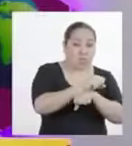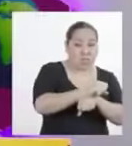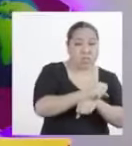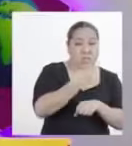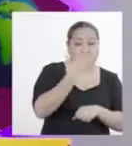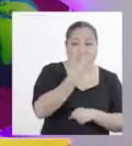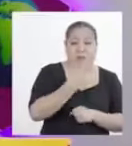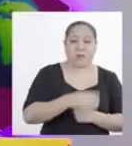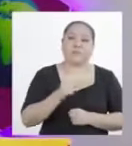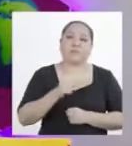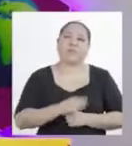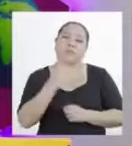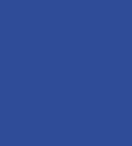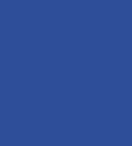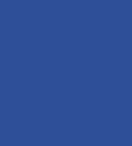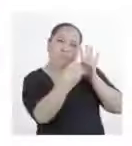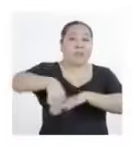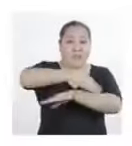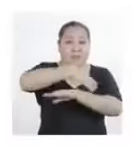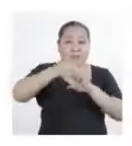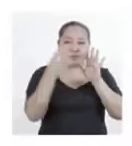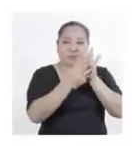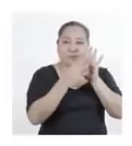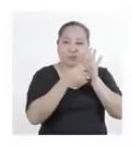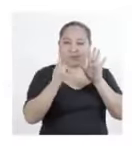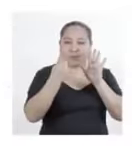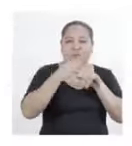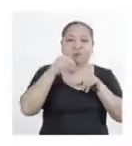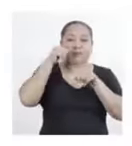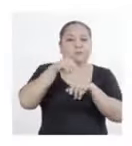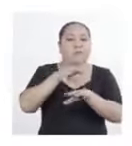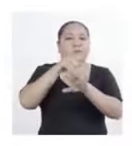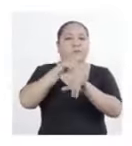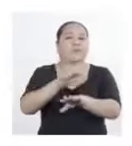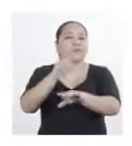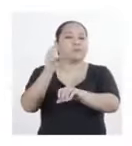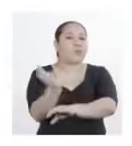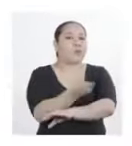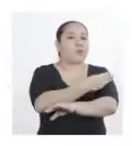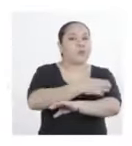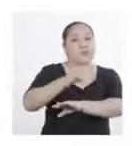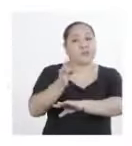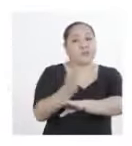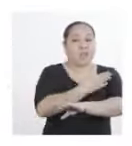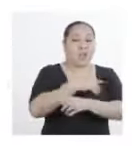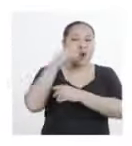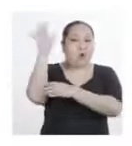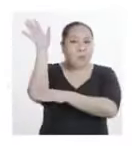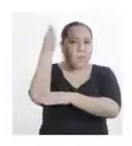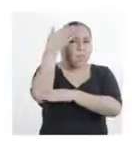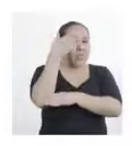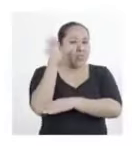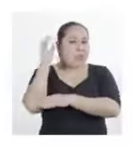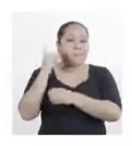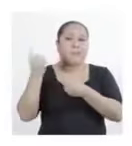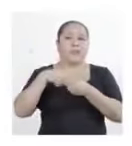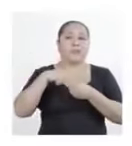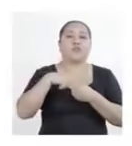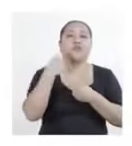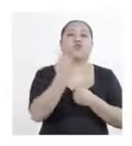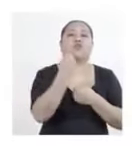Pero volvamos a las tres acuarelas de Pancho Fierro La primera representa una procesión musical con bandera y todo en la que